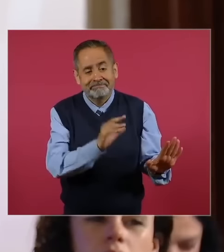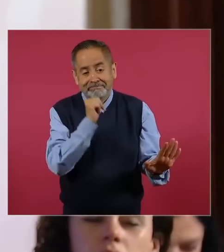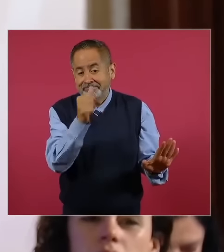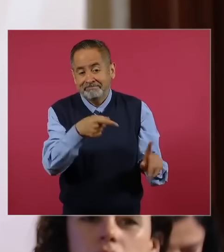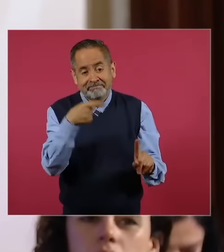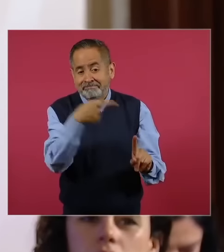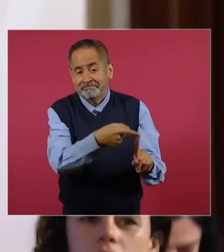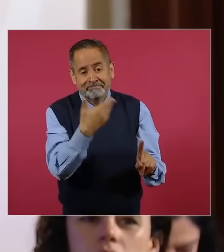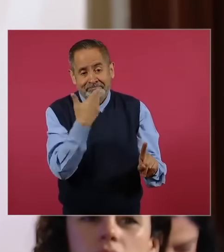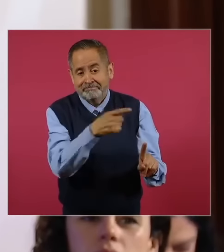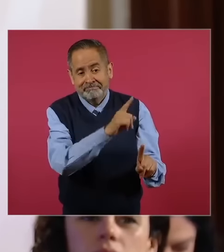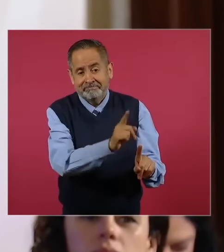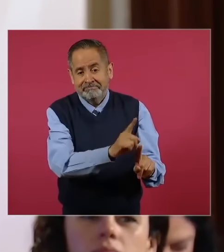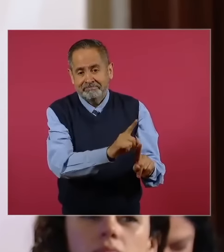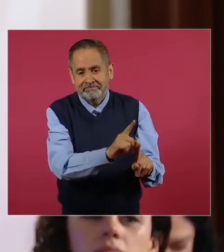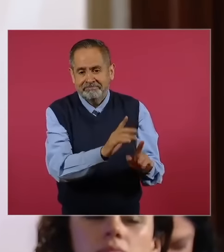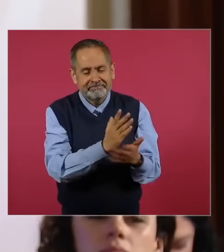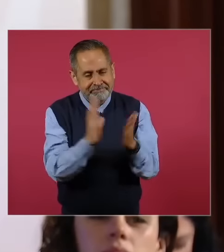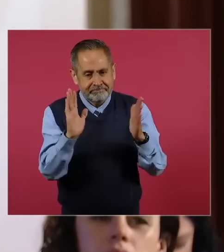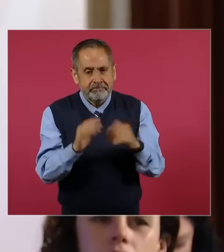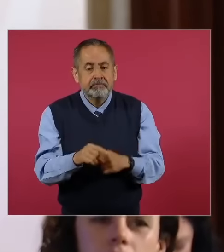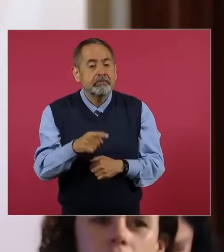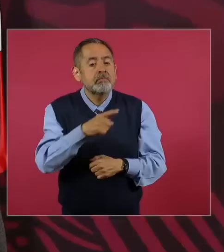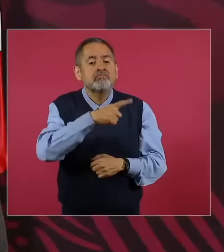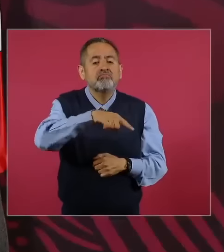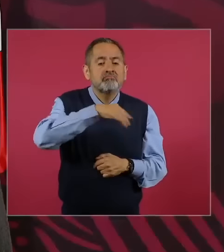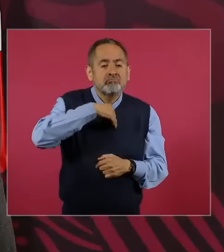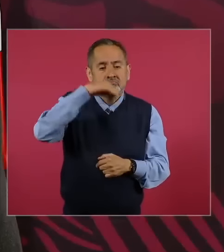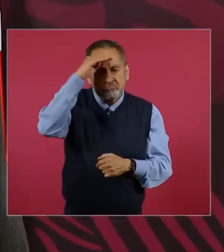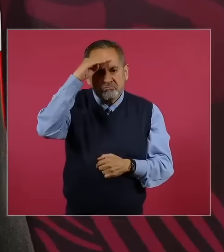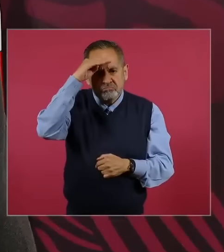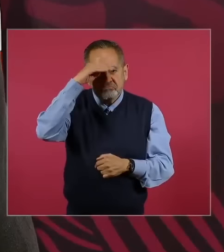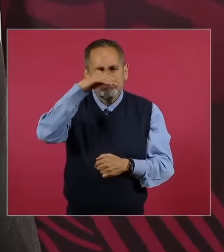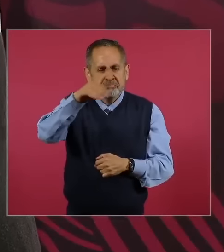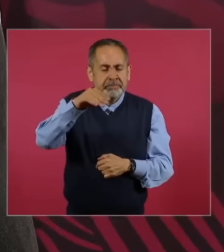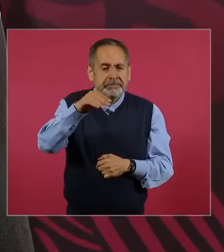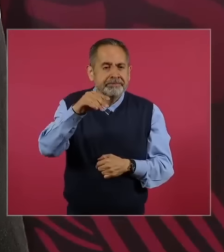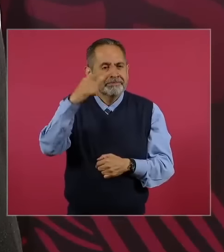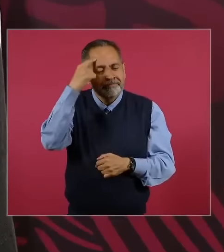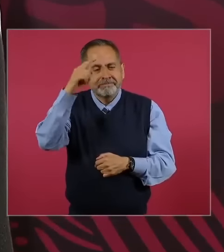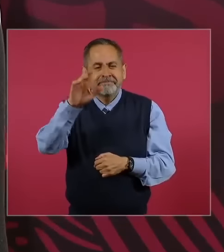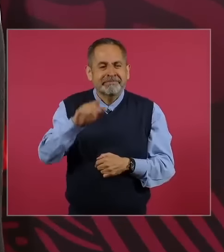Apostaban a que no iba a ser una V, sino que iba a ser una L,